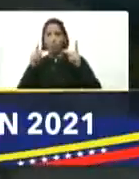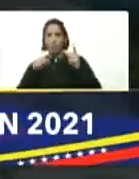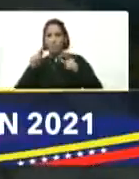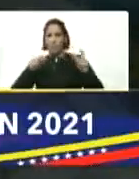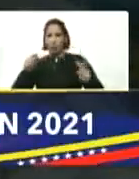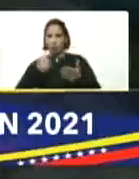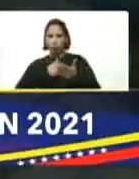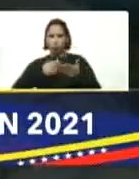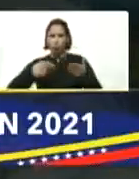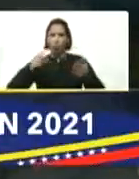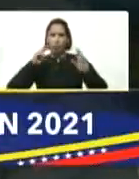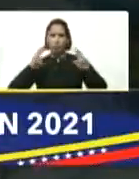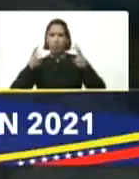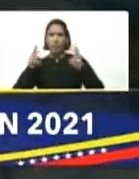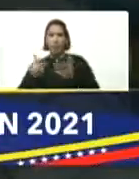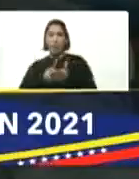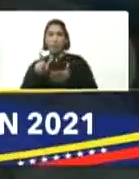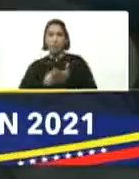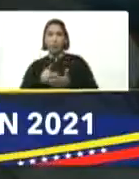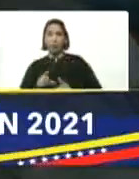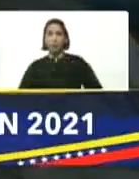de temas,